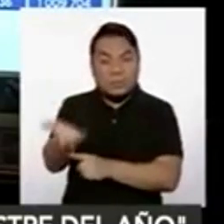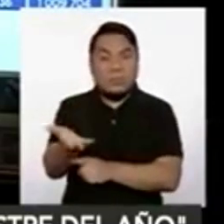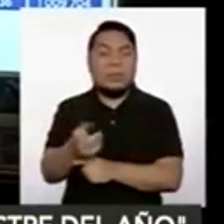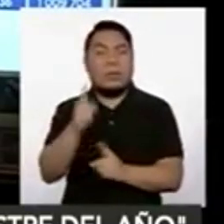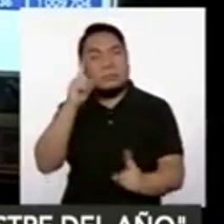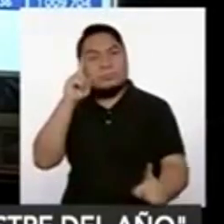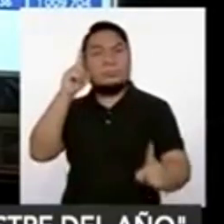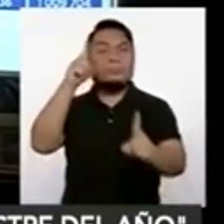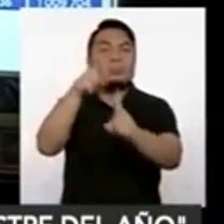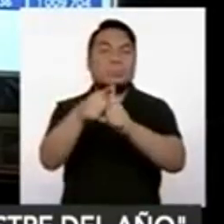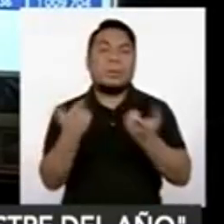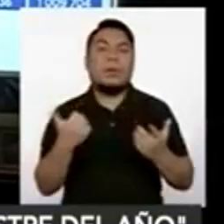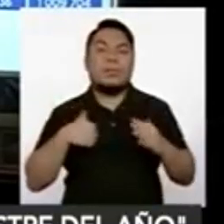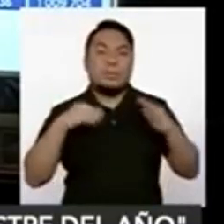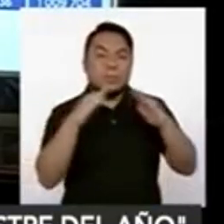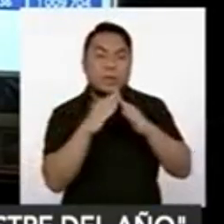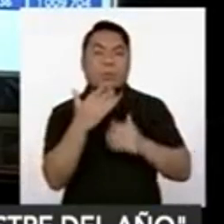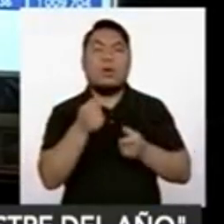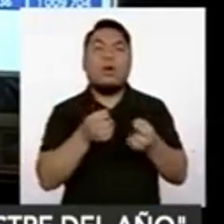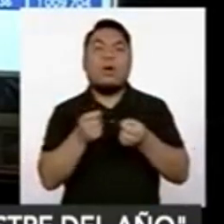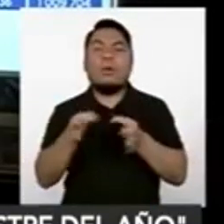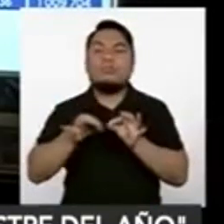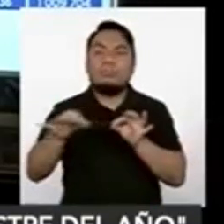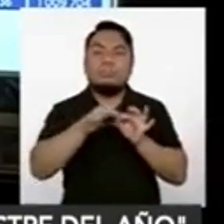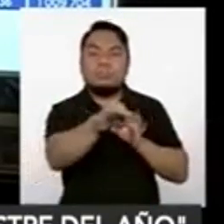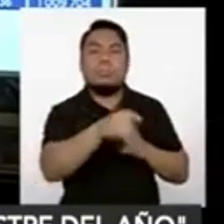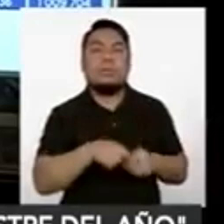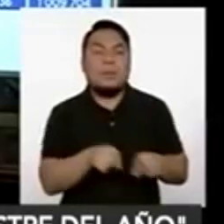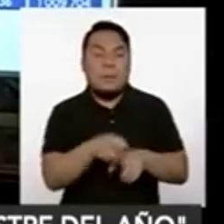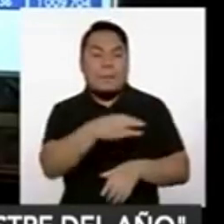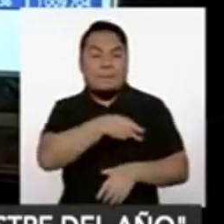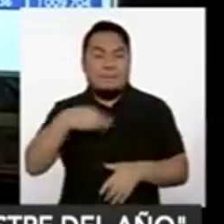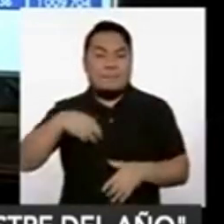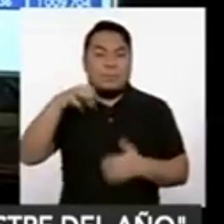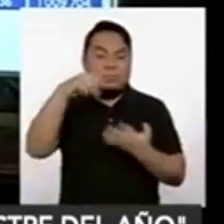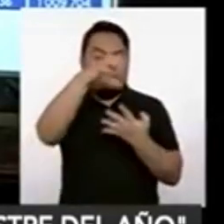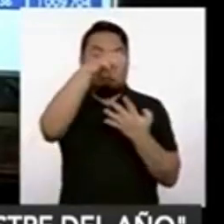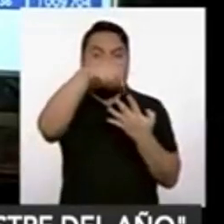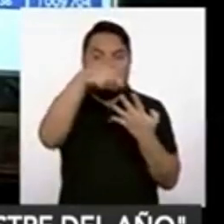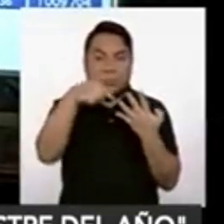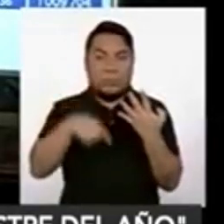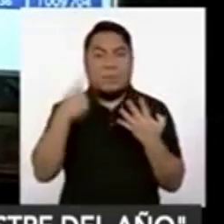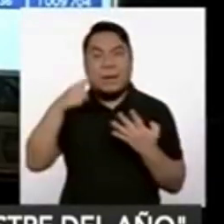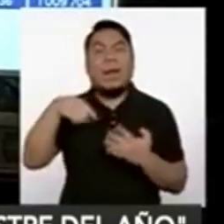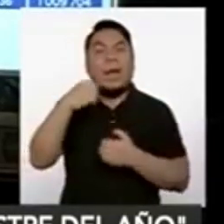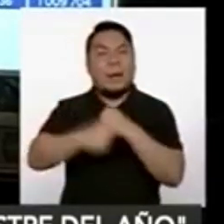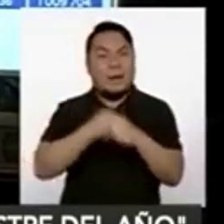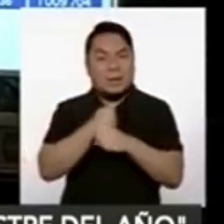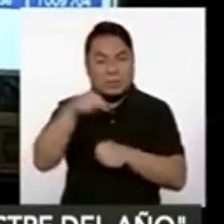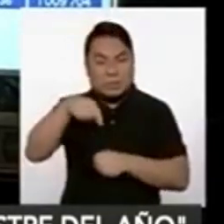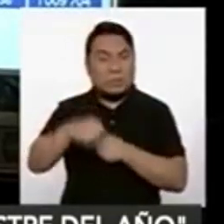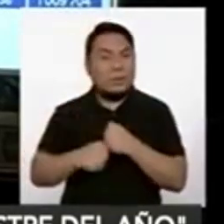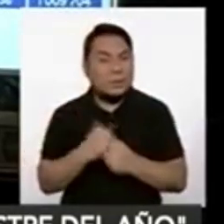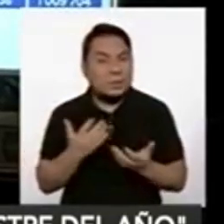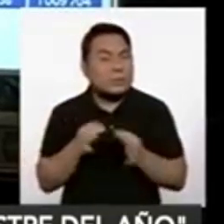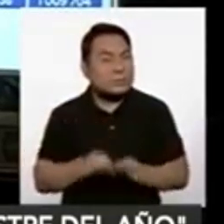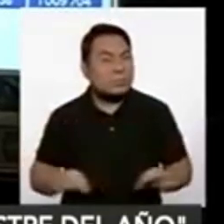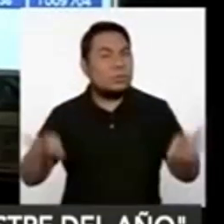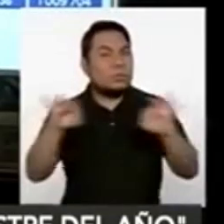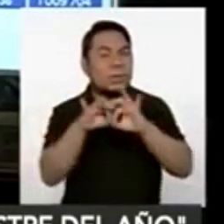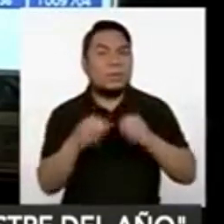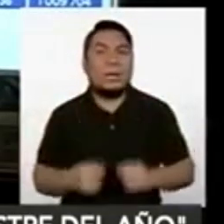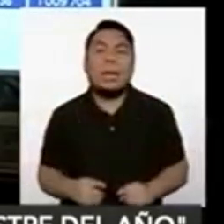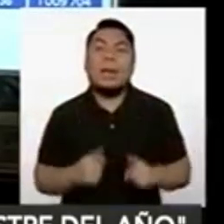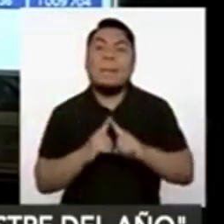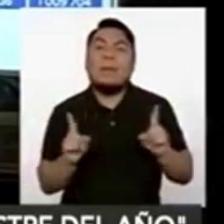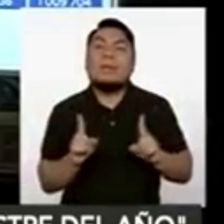las metas de los municipios, de los gobiernos regionales y de los ministerios que tiene previsto para el año 2020. Es fundamental. Pero acá